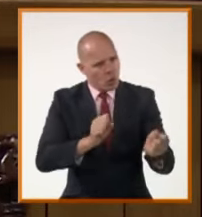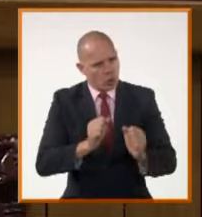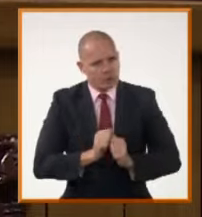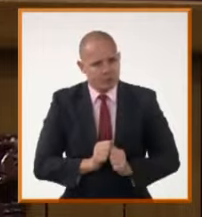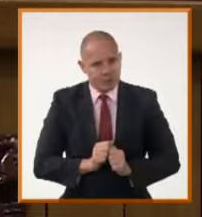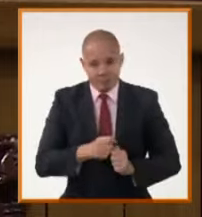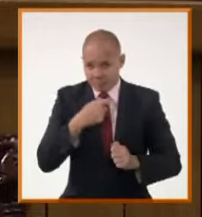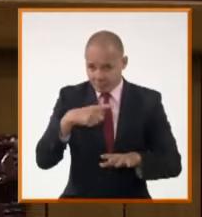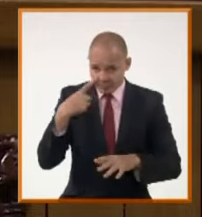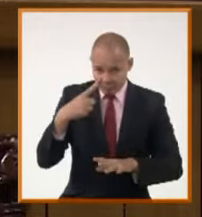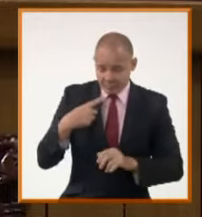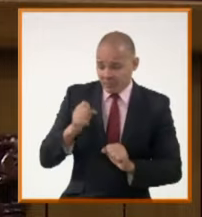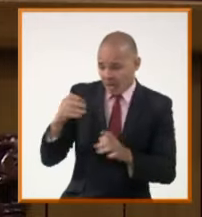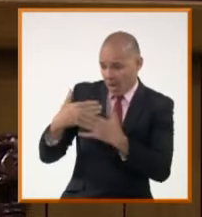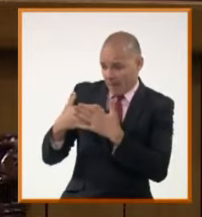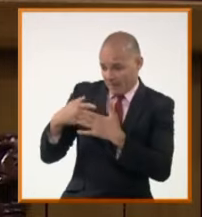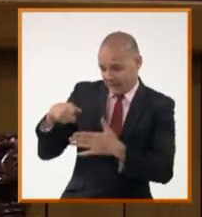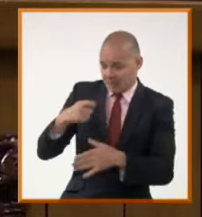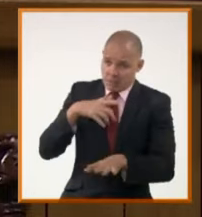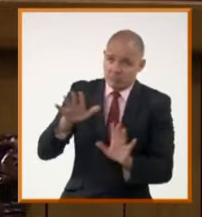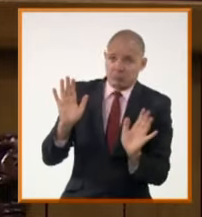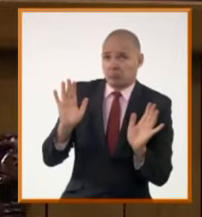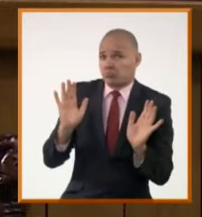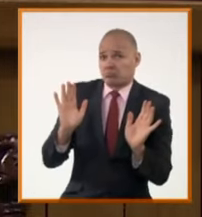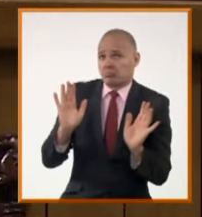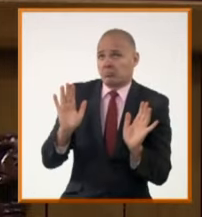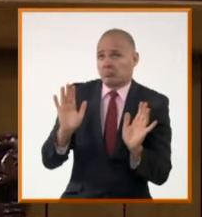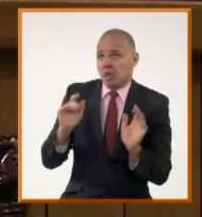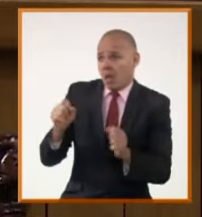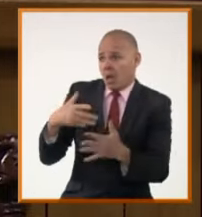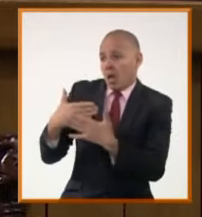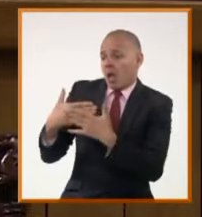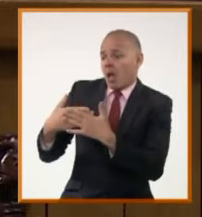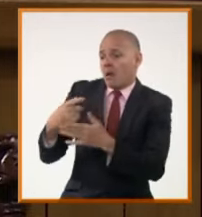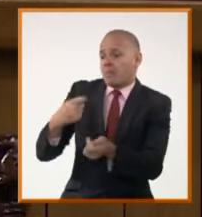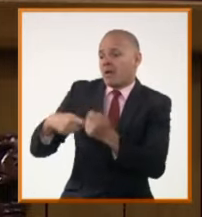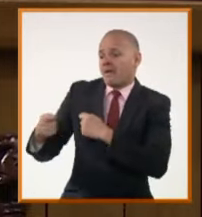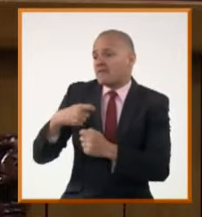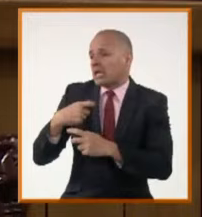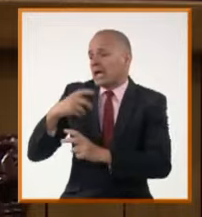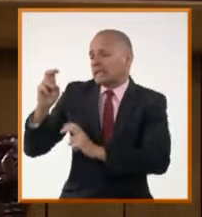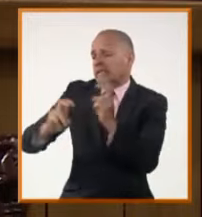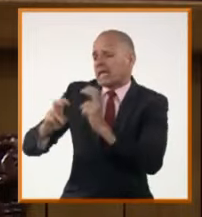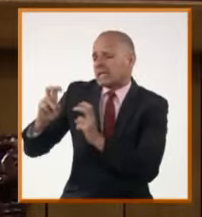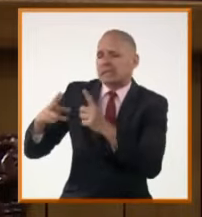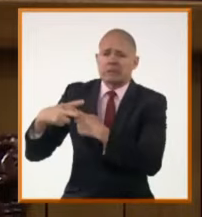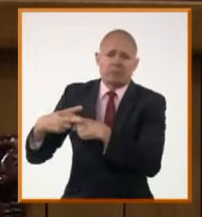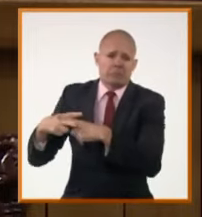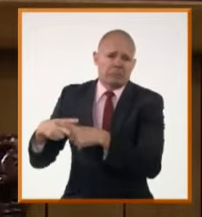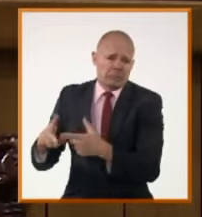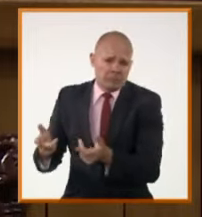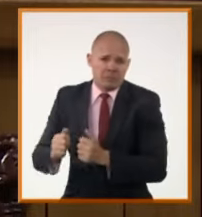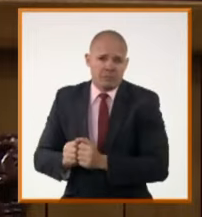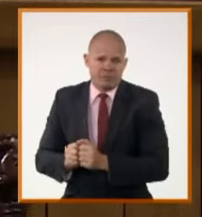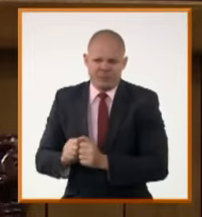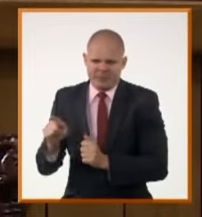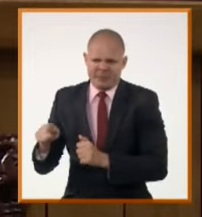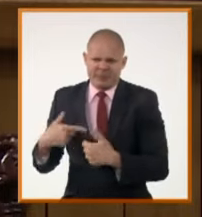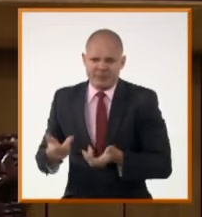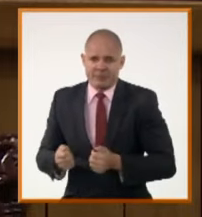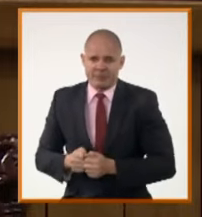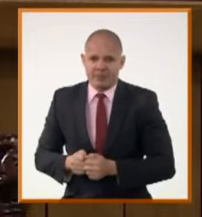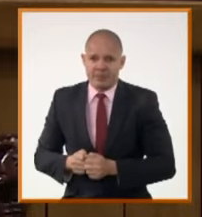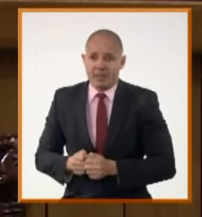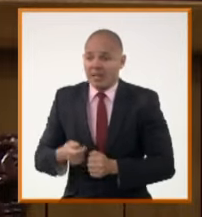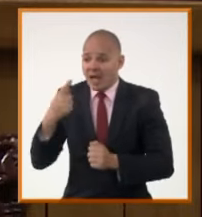empresa que se dedica, por ejemplo, a talleres de reparación, alquile todos sus